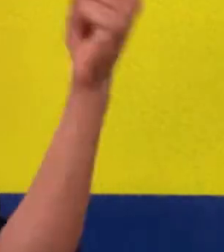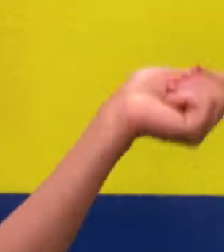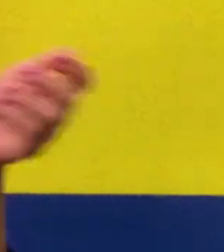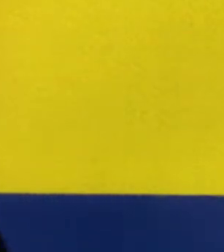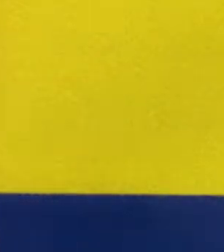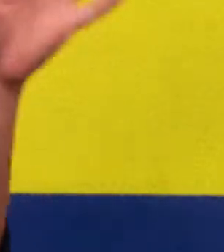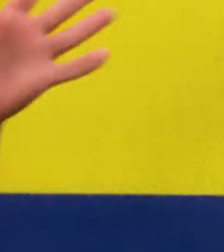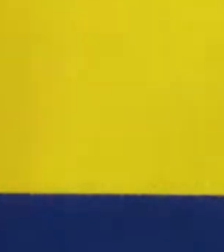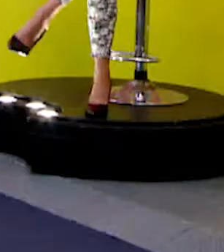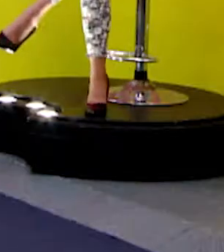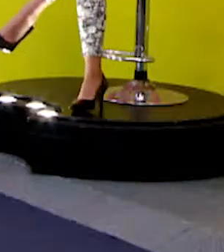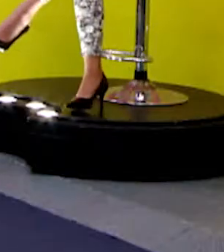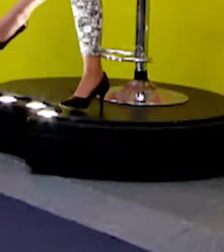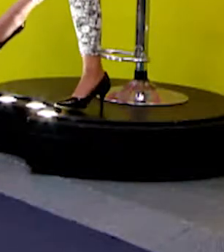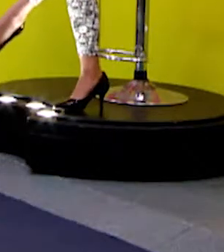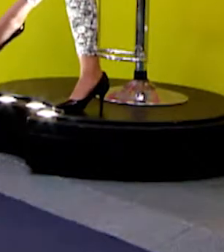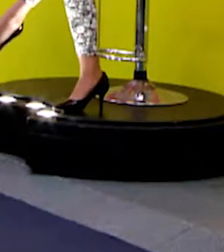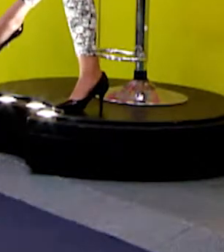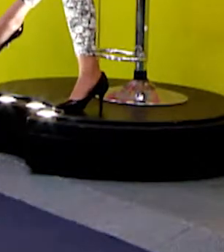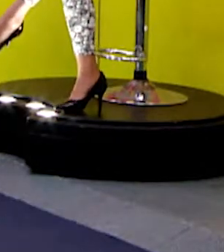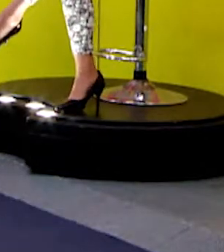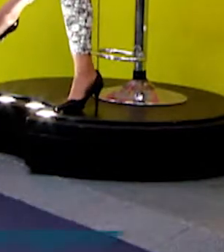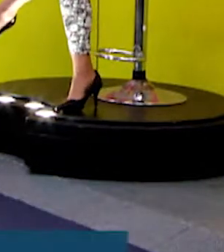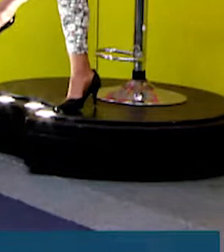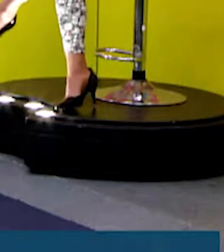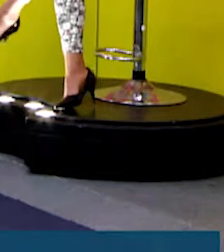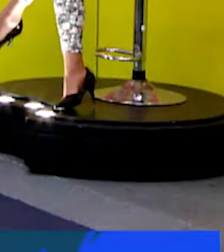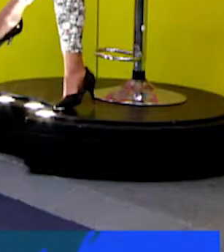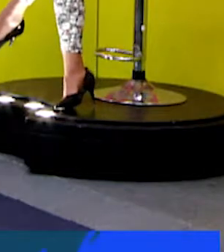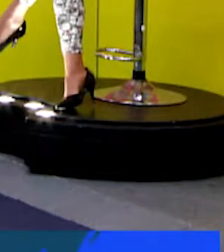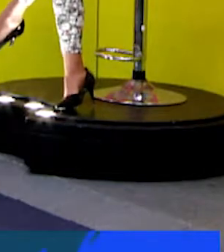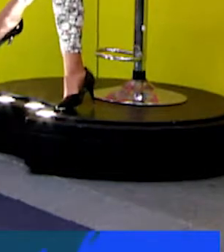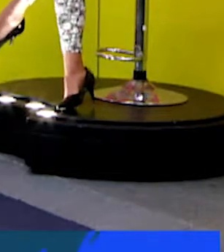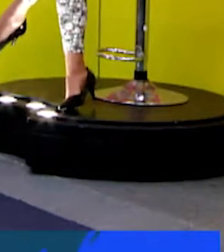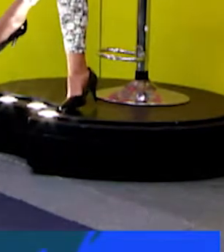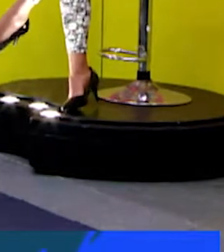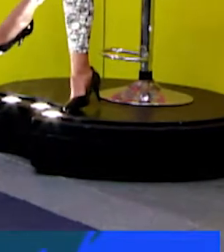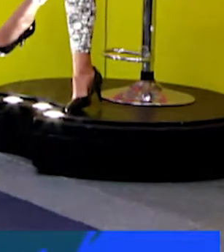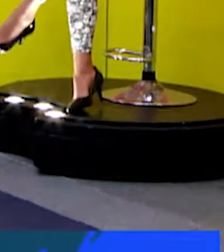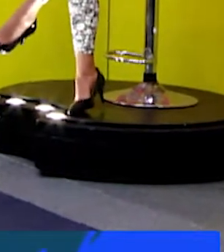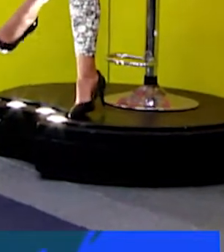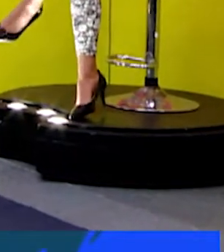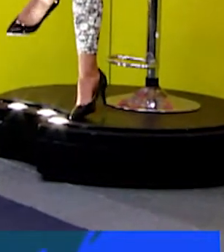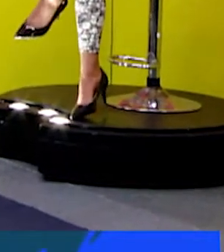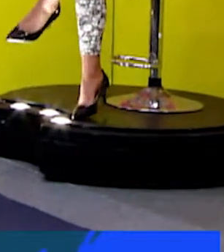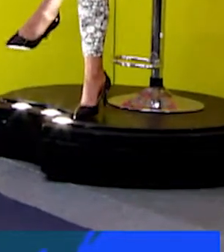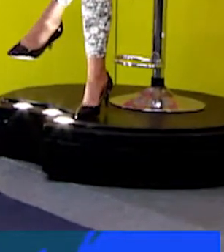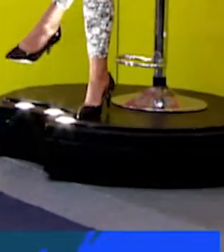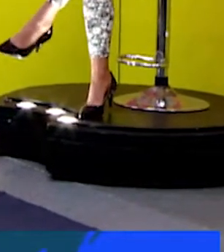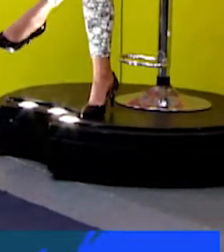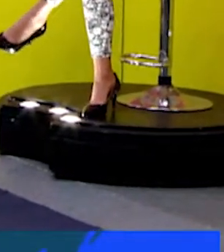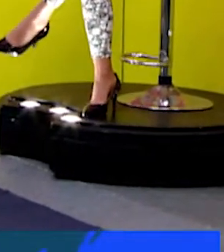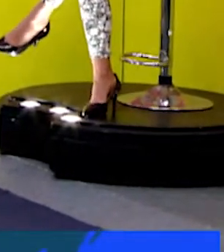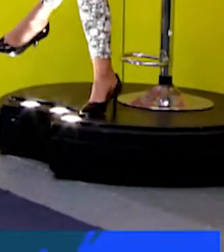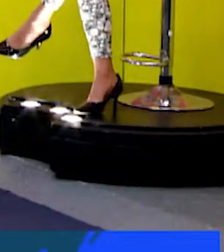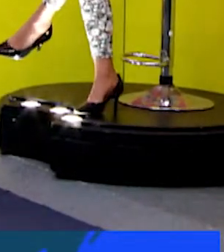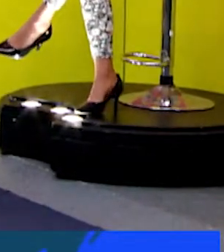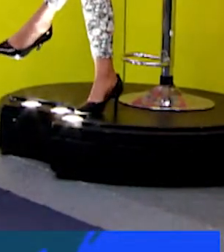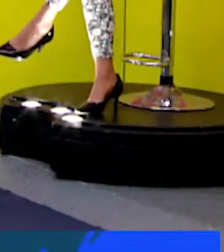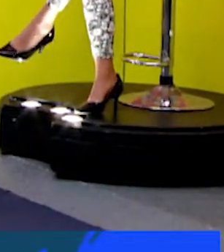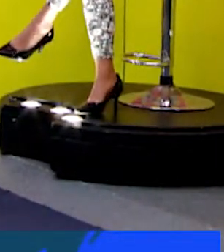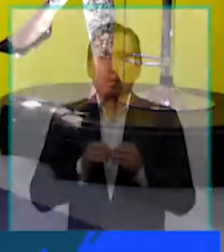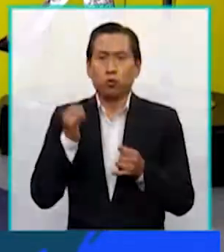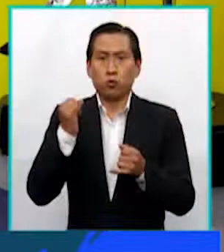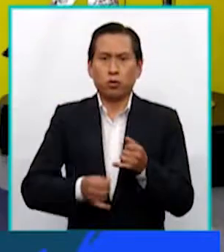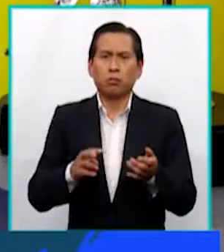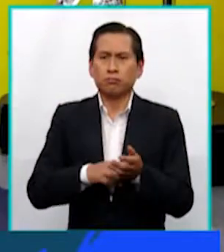sus camisas y son unos locos. Tienen que ir a verlo, tienen que ir a verlo. Tomen asiento, chicos, los últimos 10 minutos del programa. Esa. Y vamos a cantar el último